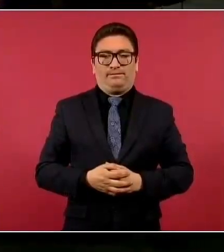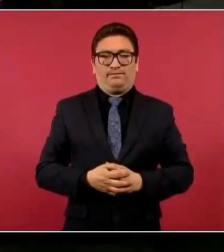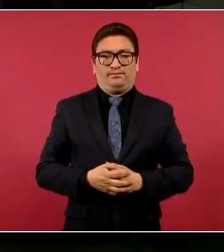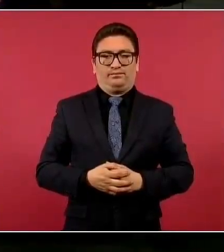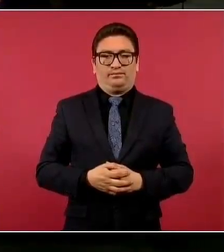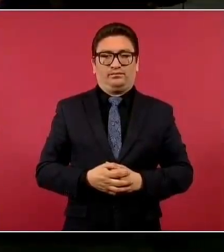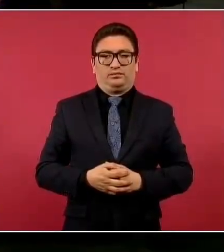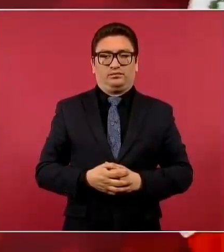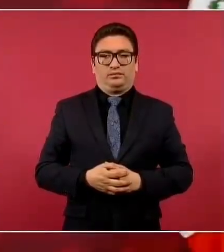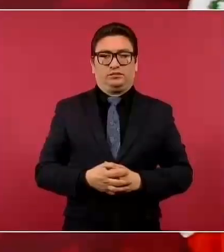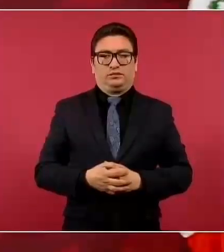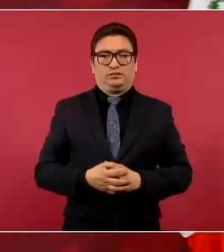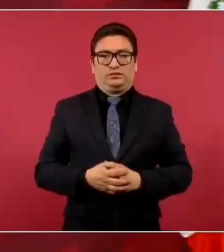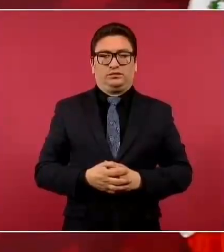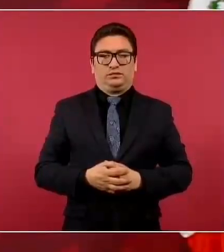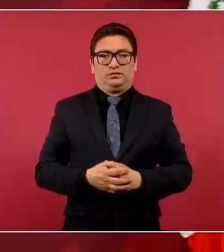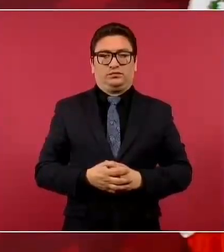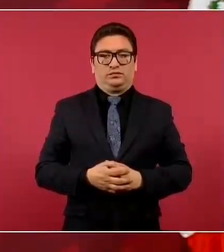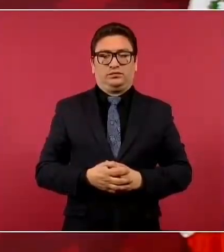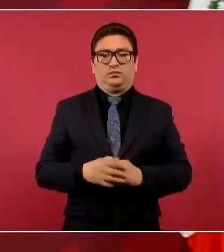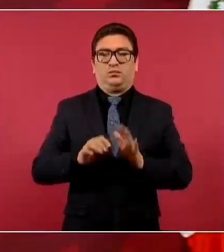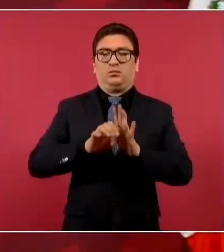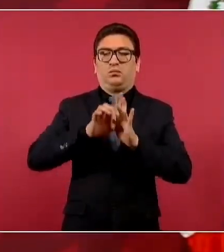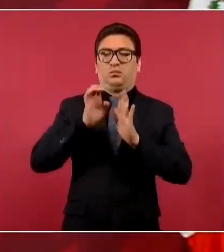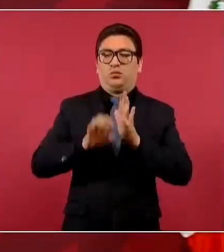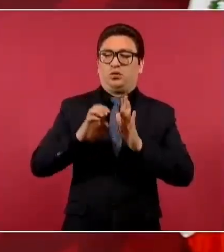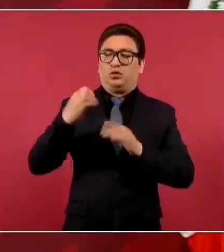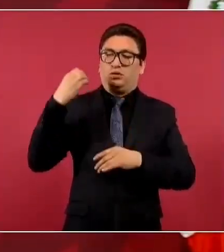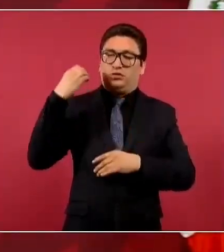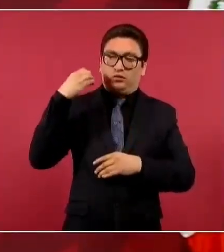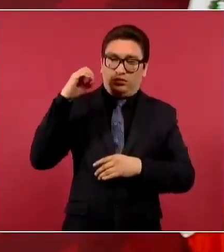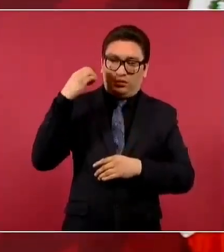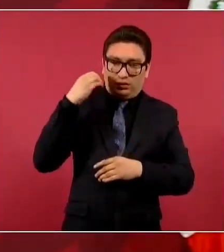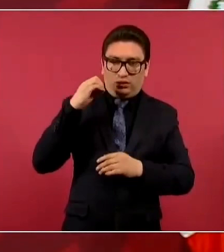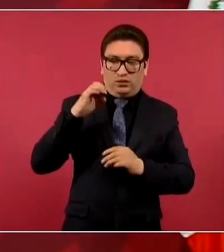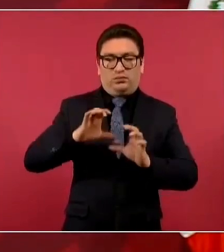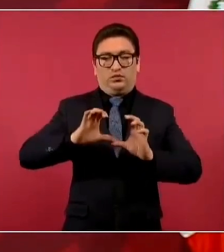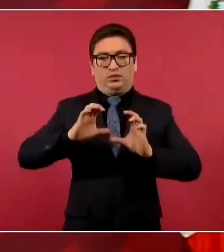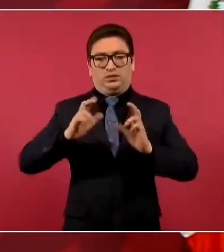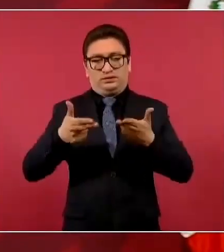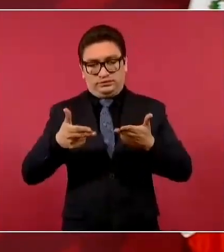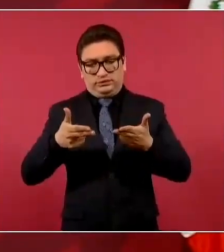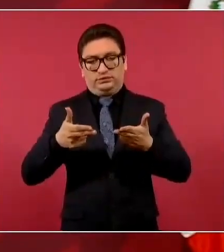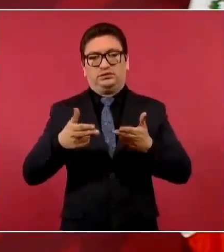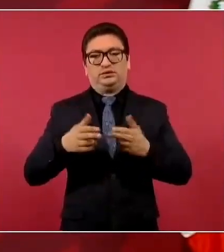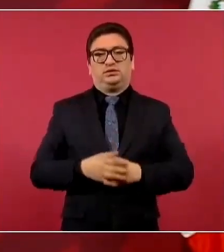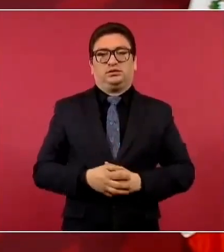Me refiero a Oaxaca, a Chiapas,